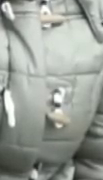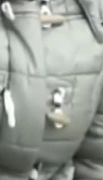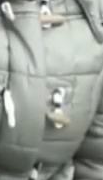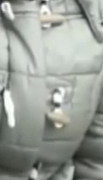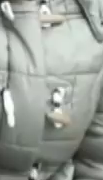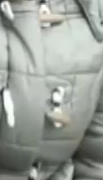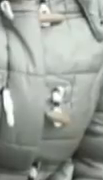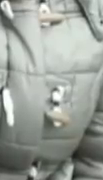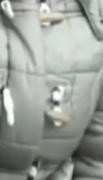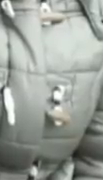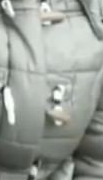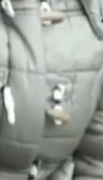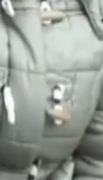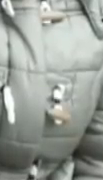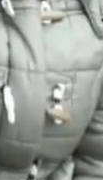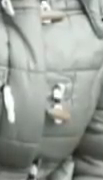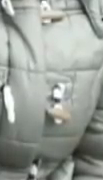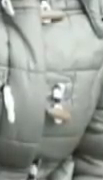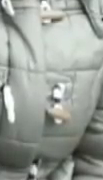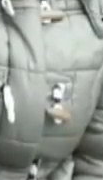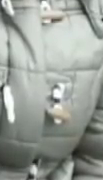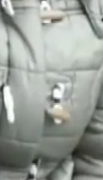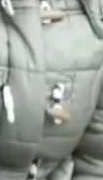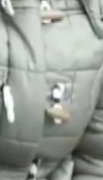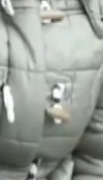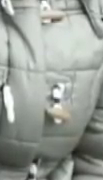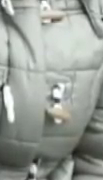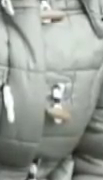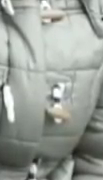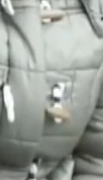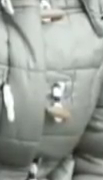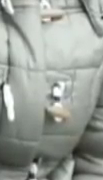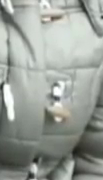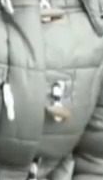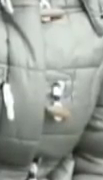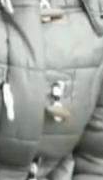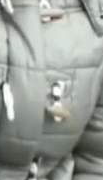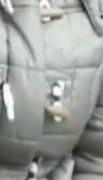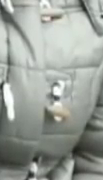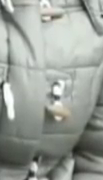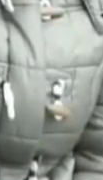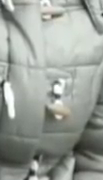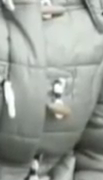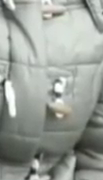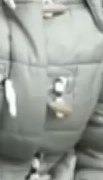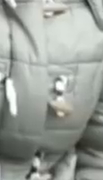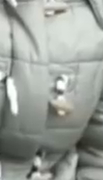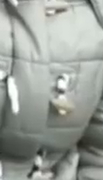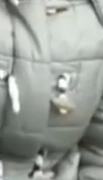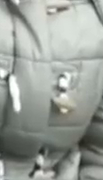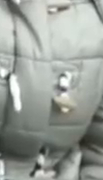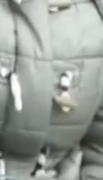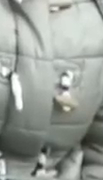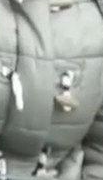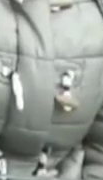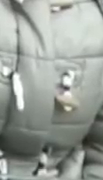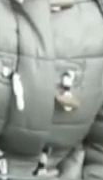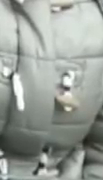de oftalmólogo. Y después dijeron que no, que tenía que ser